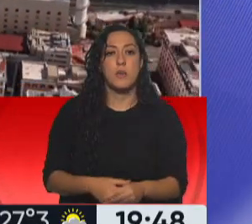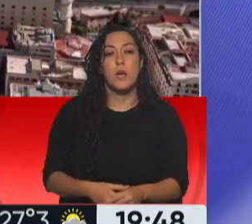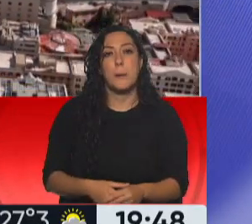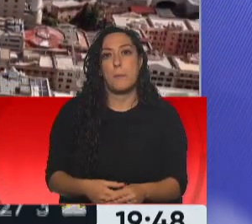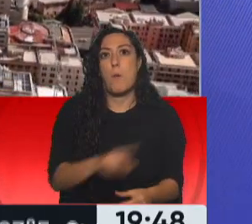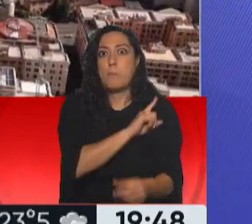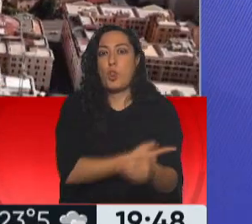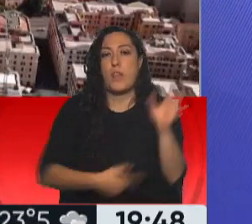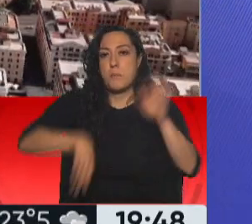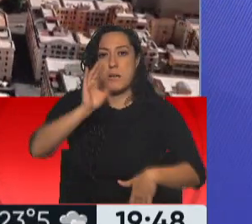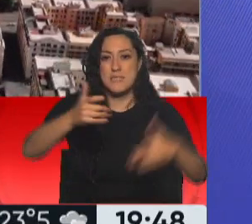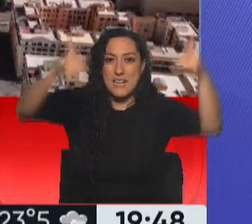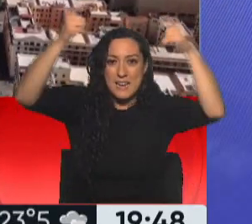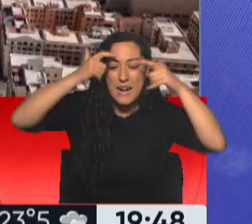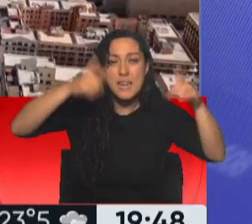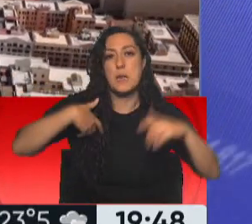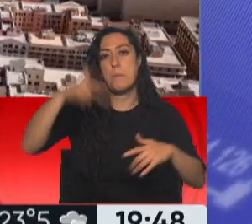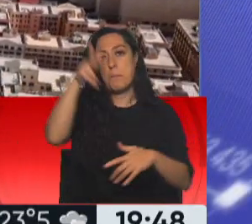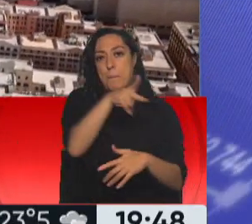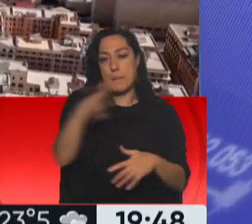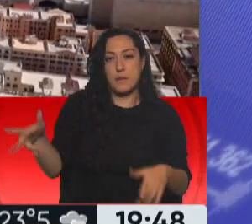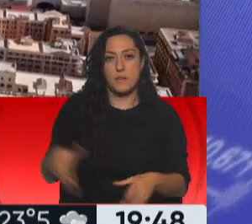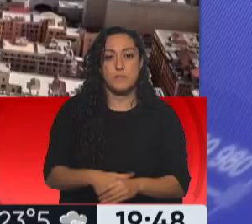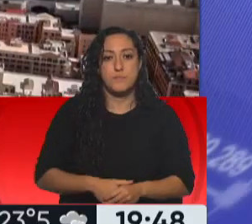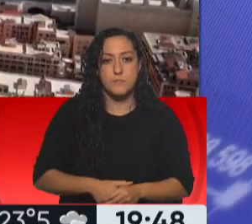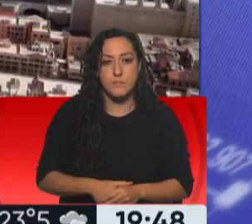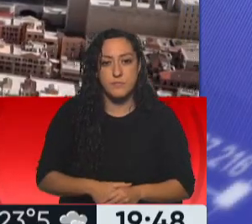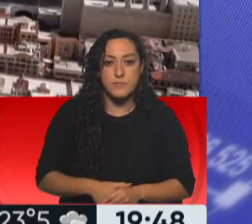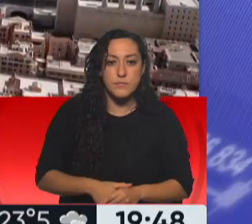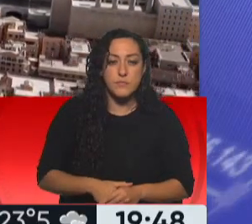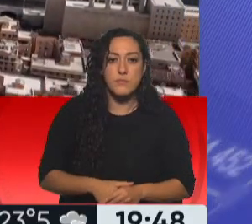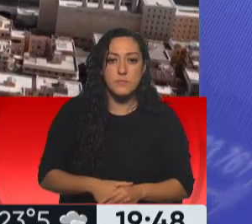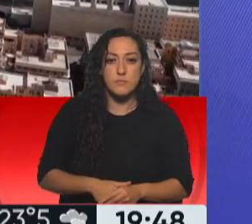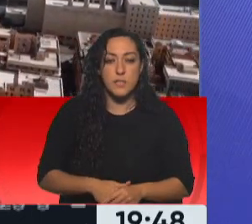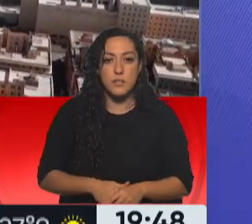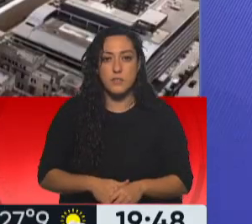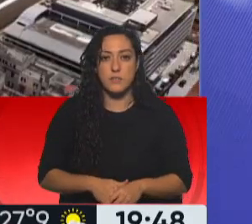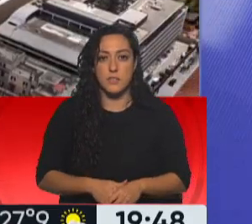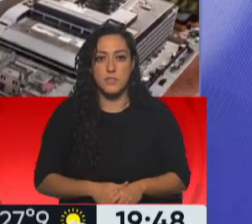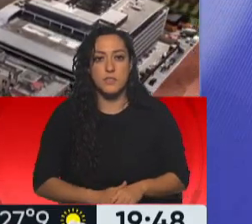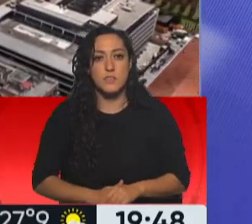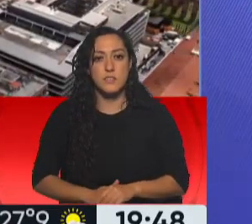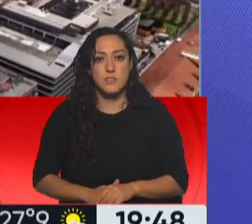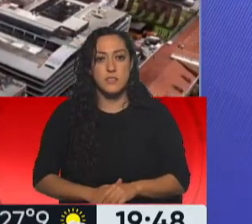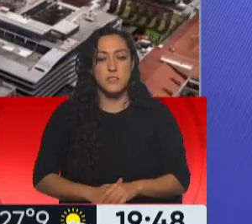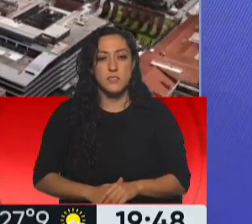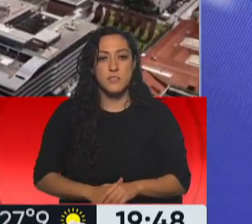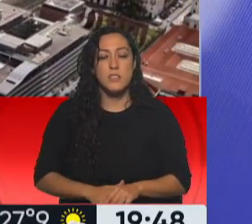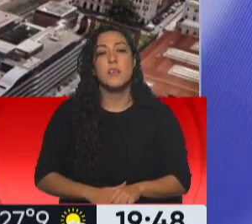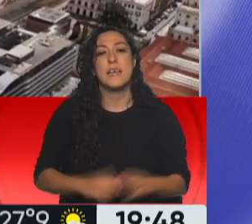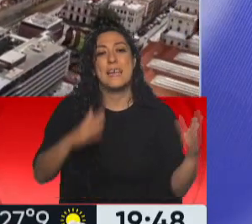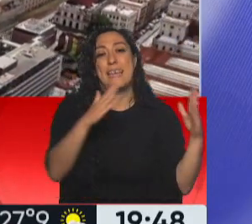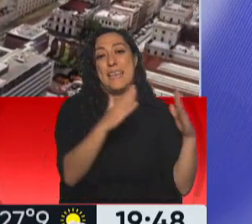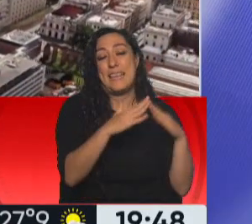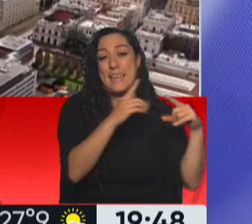de aquel entonces, el emperador y el papa, ¿ok? Bueno, En esta iglesia, que es una de las 4 iglesias